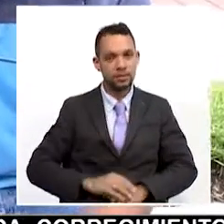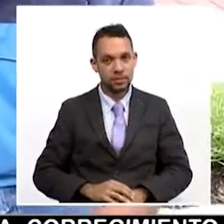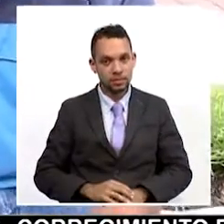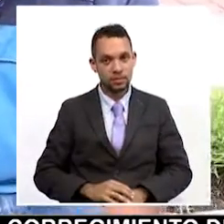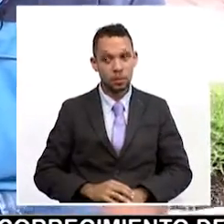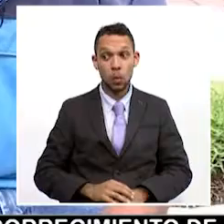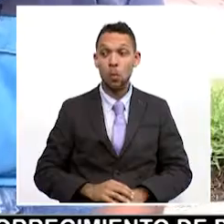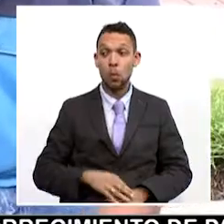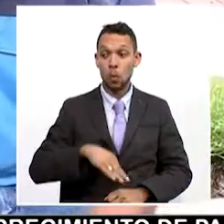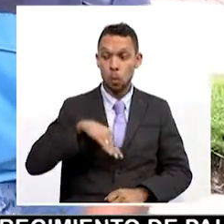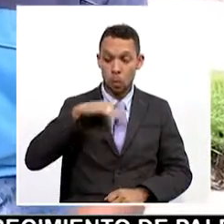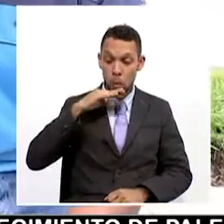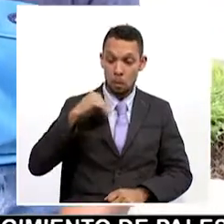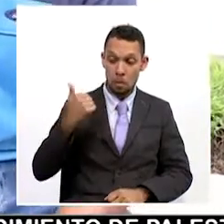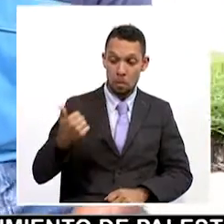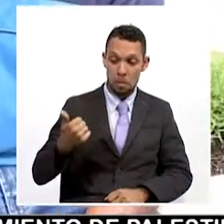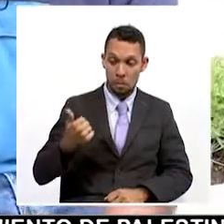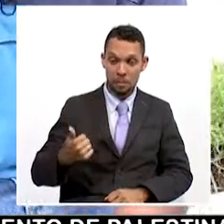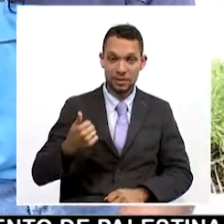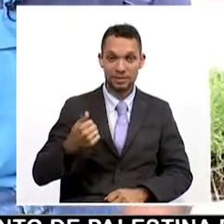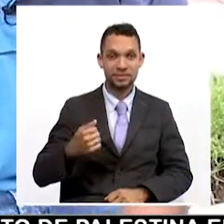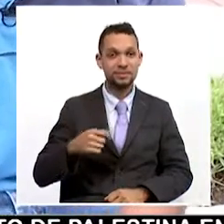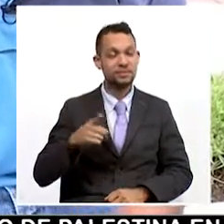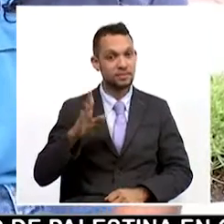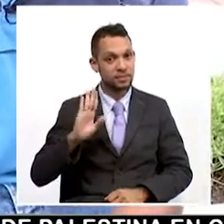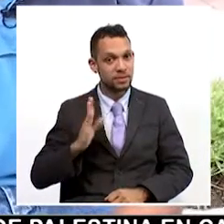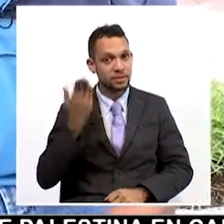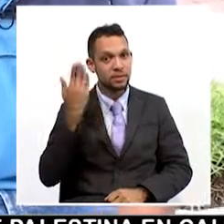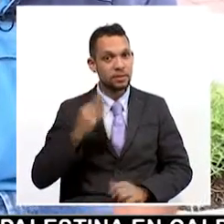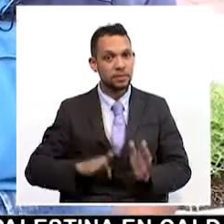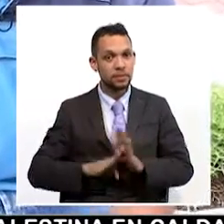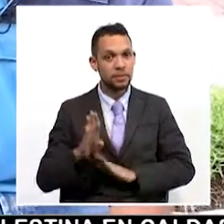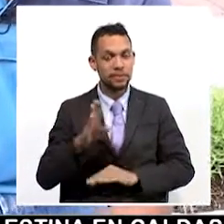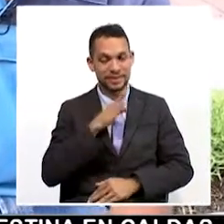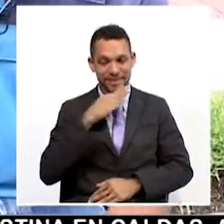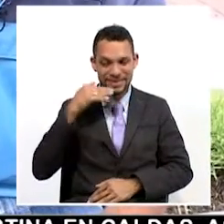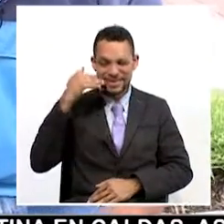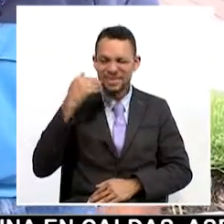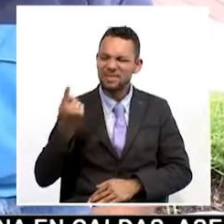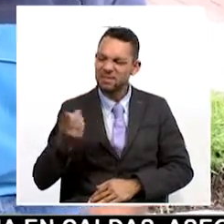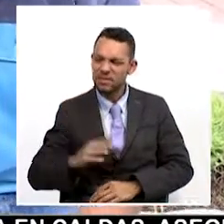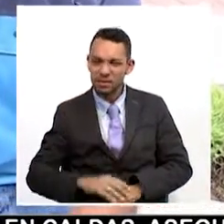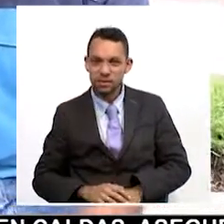¿Qué lo enaltece? Que diga, hombre, me ha sacado sonrisas. ¿Qué? ¿Qué más te ha sacado sonrisas?